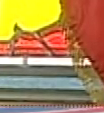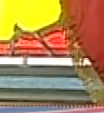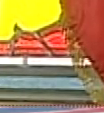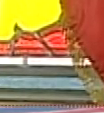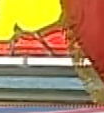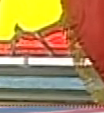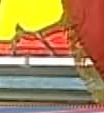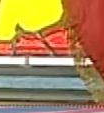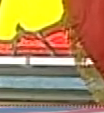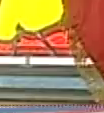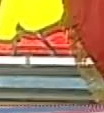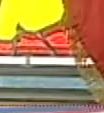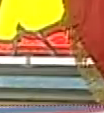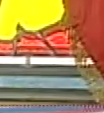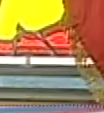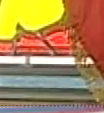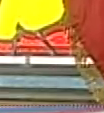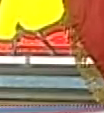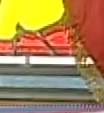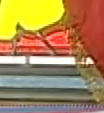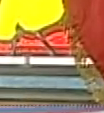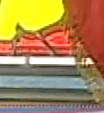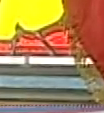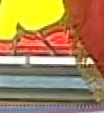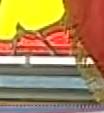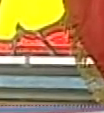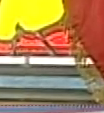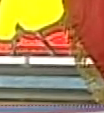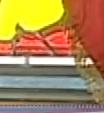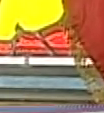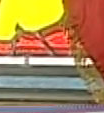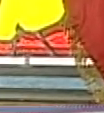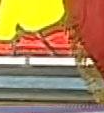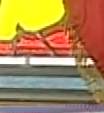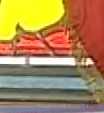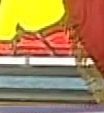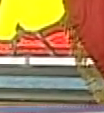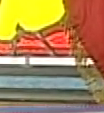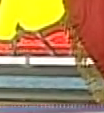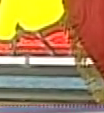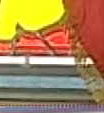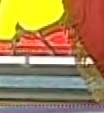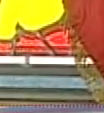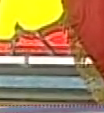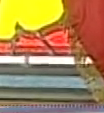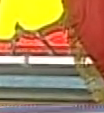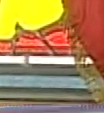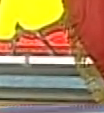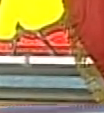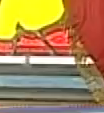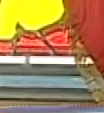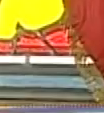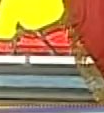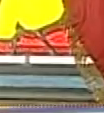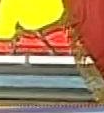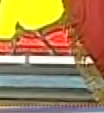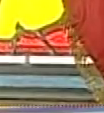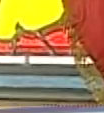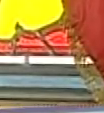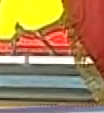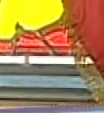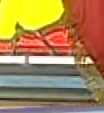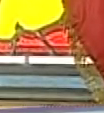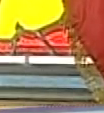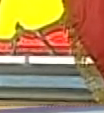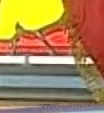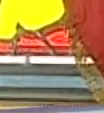Además, se le ha informado a ellos que usted inclusive ha tomado decisiones de apoyo extraordinario, más allá de los recursos que